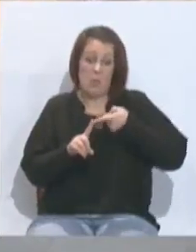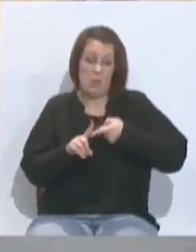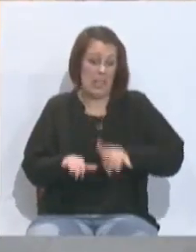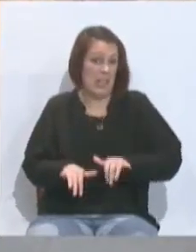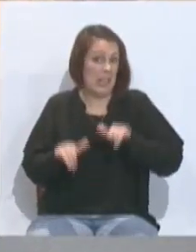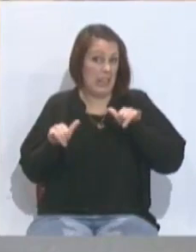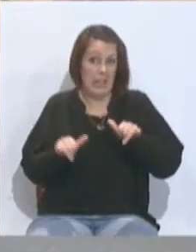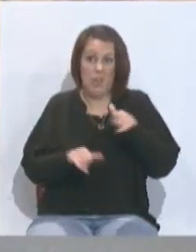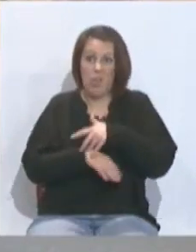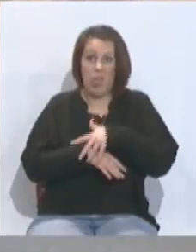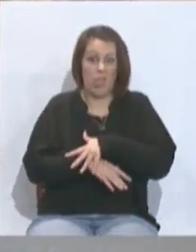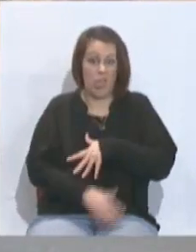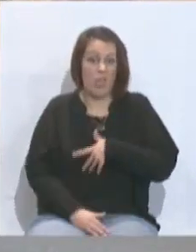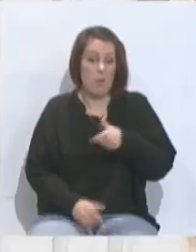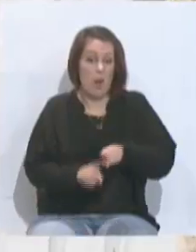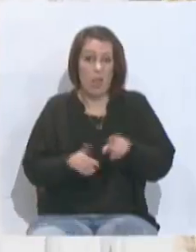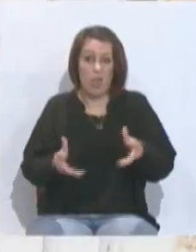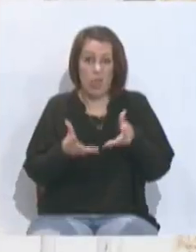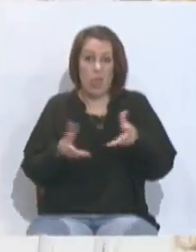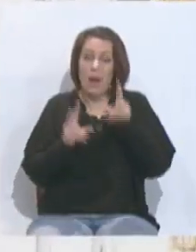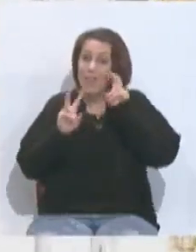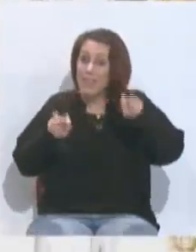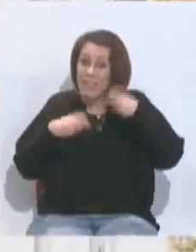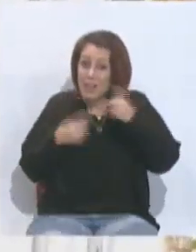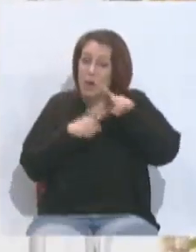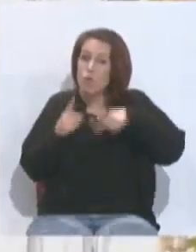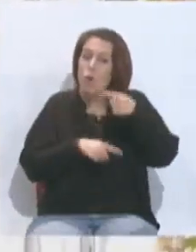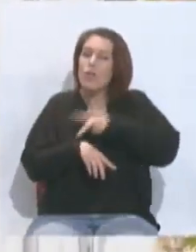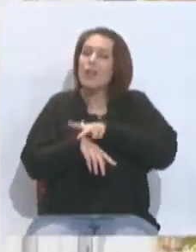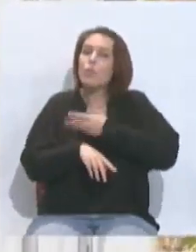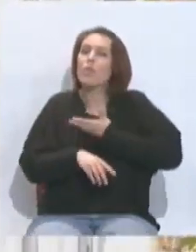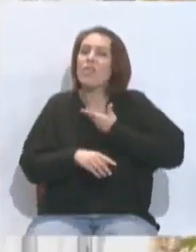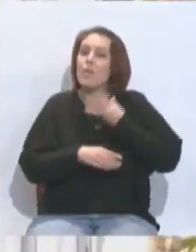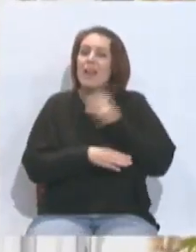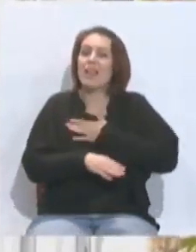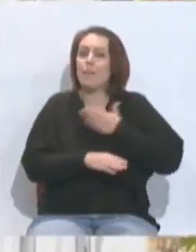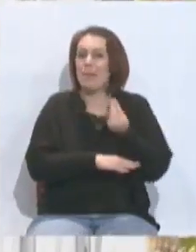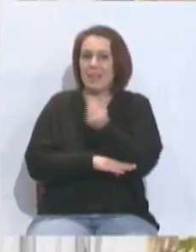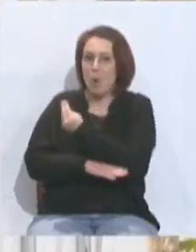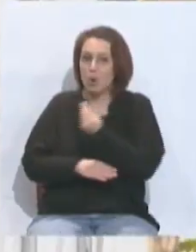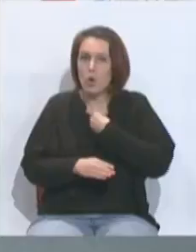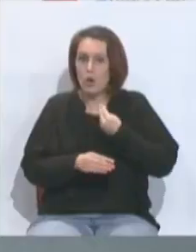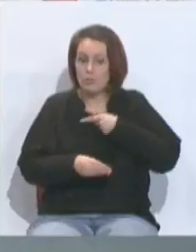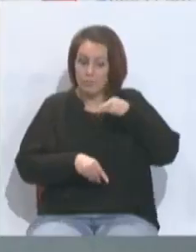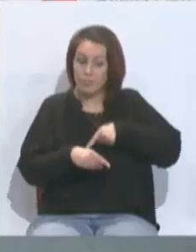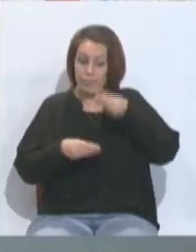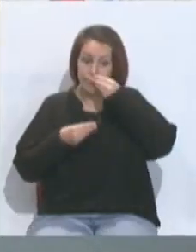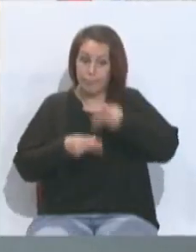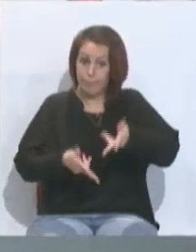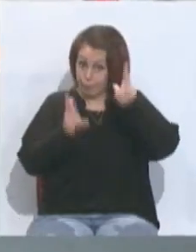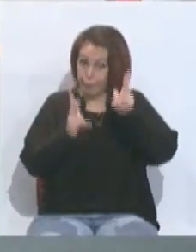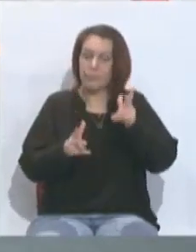o en precario y tras su rehabilitación la Delegación Municipal de Patrimonio tramitará expedientes para su licitación,